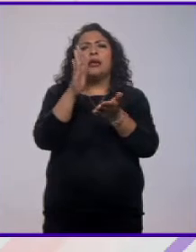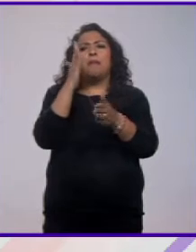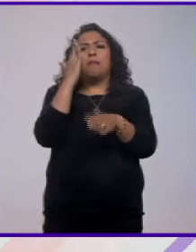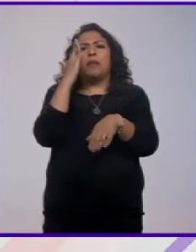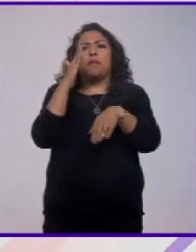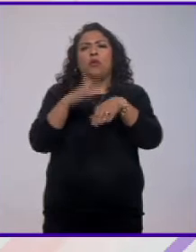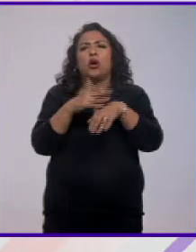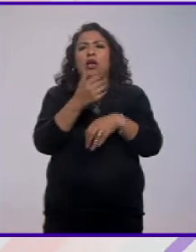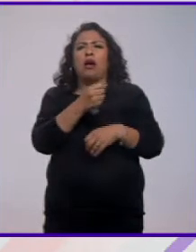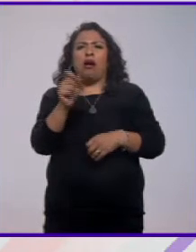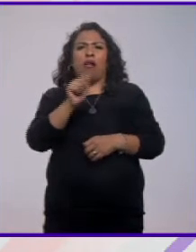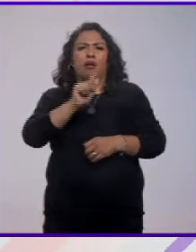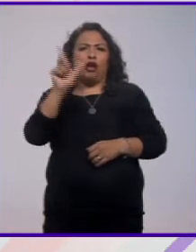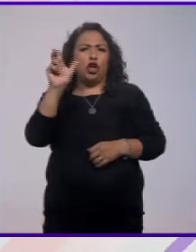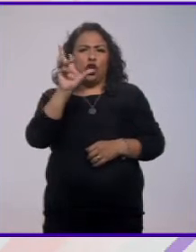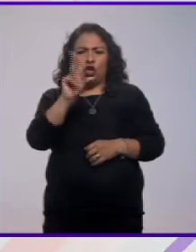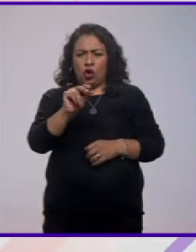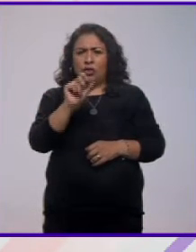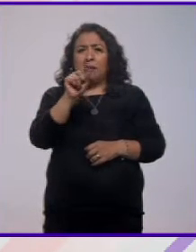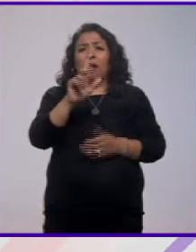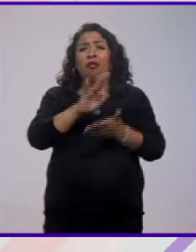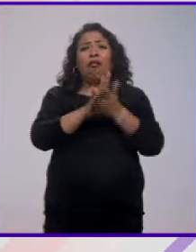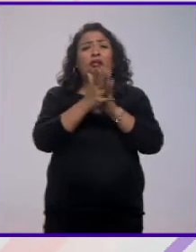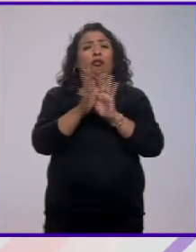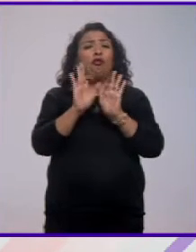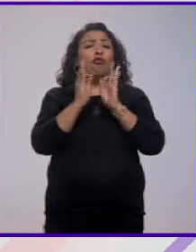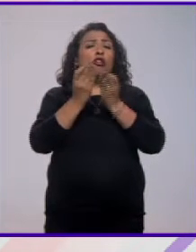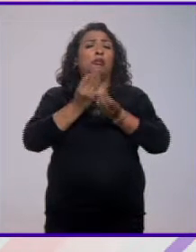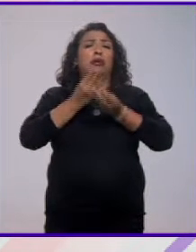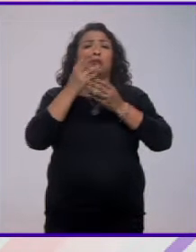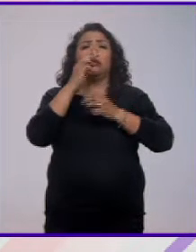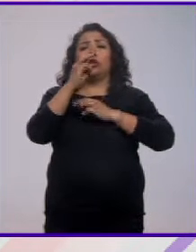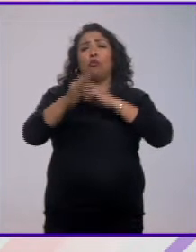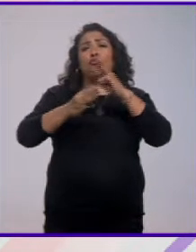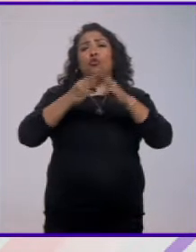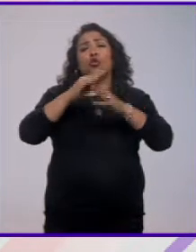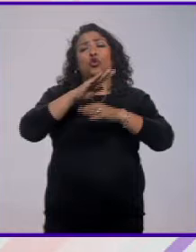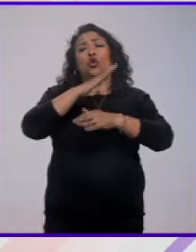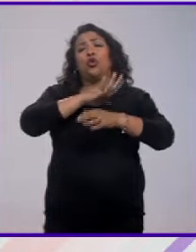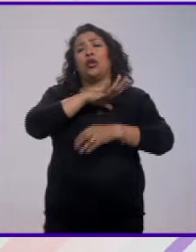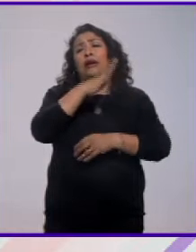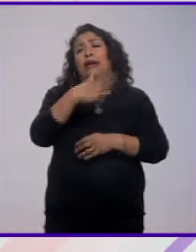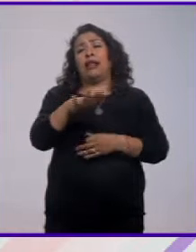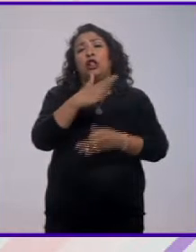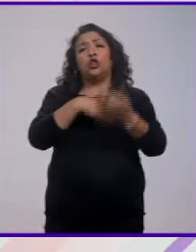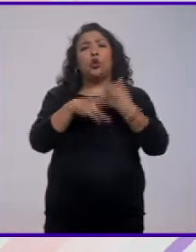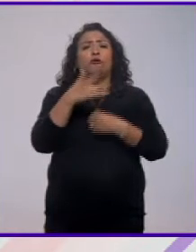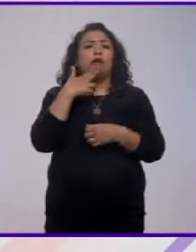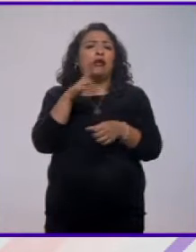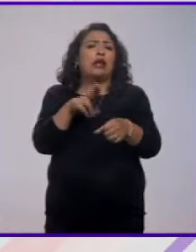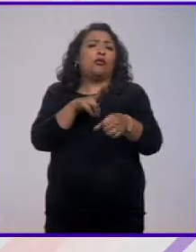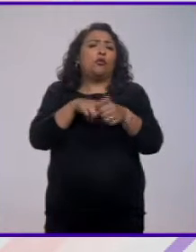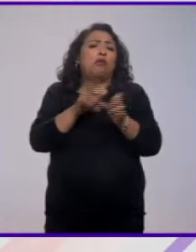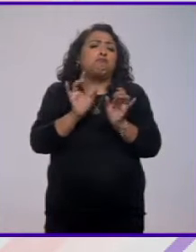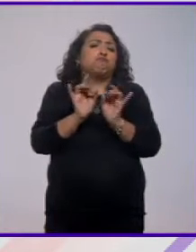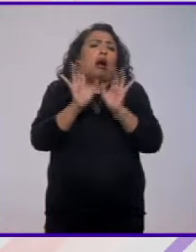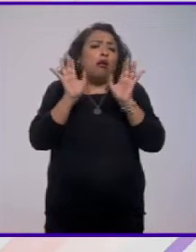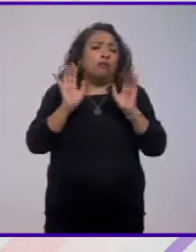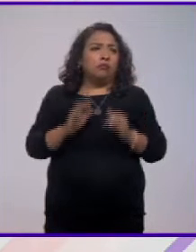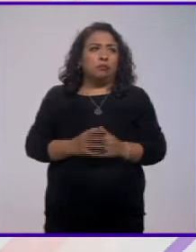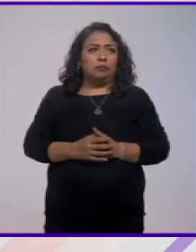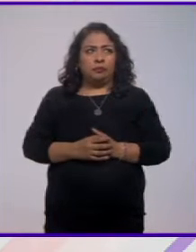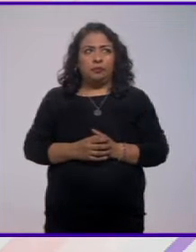competencia de especialistas, sino que se ha convertido en un lenguaje universal que todos utilizamos de una manera natural y espontánea.